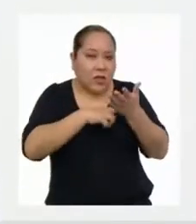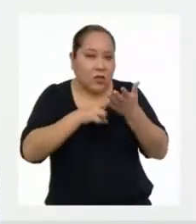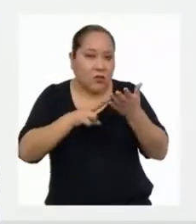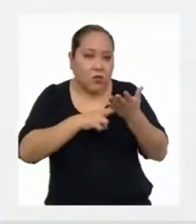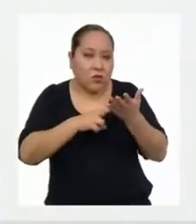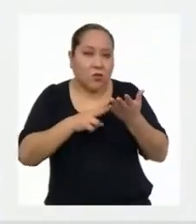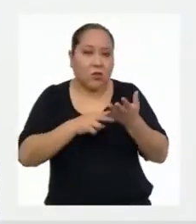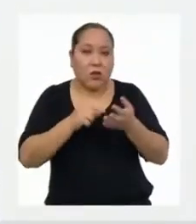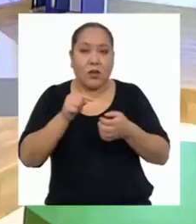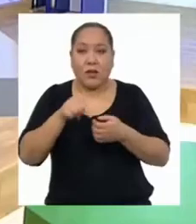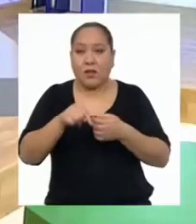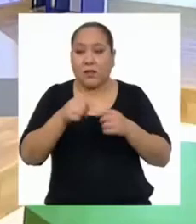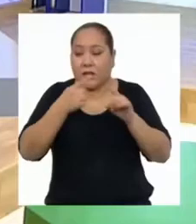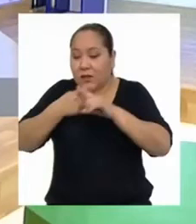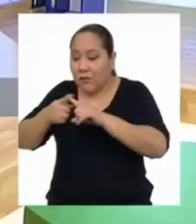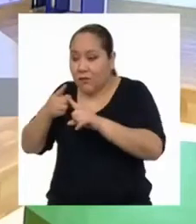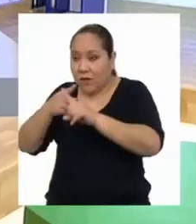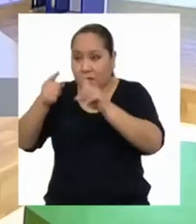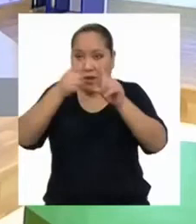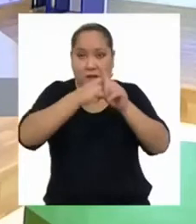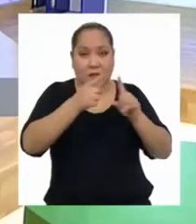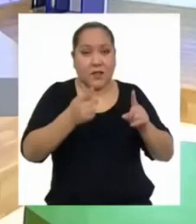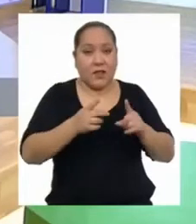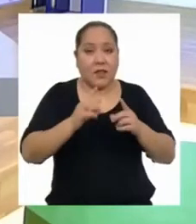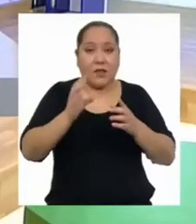la diversidad.